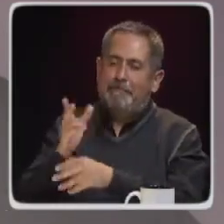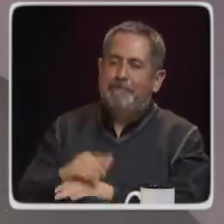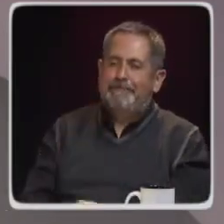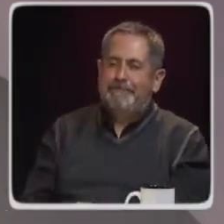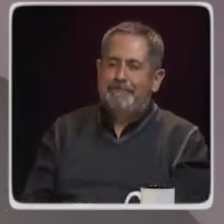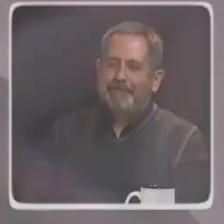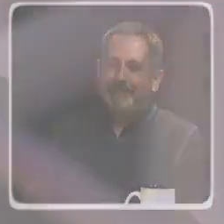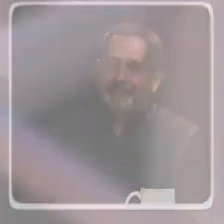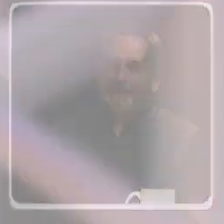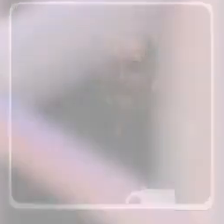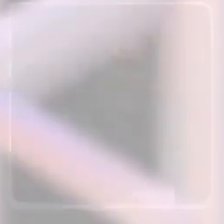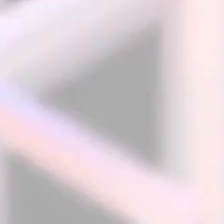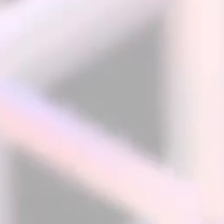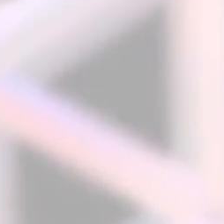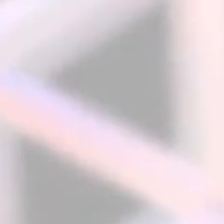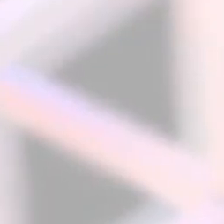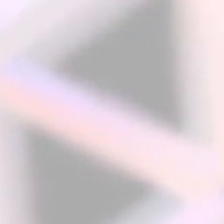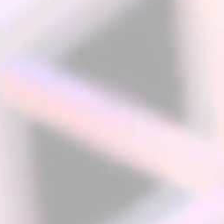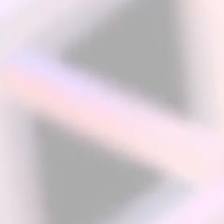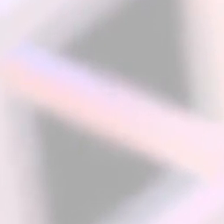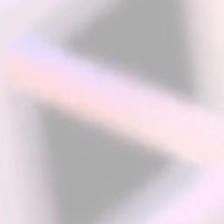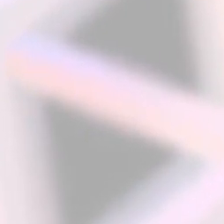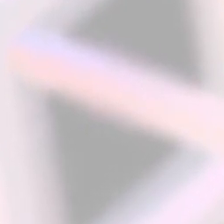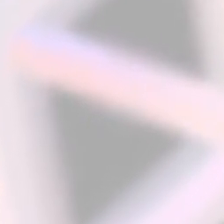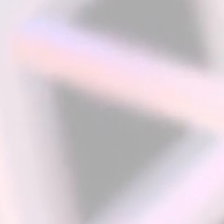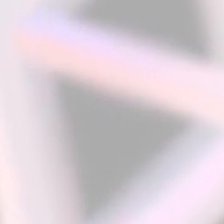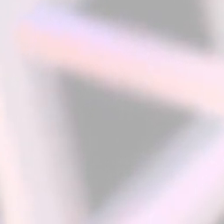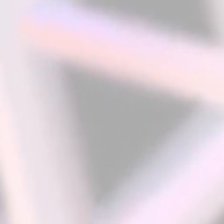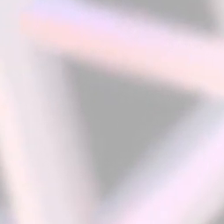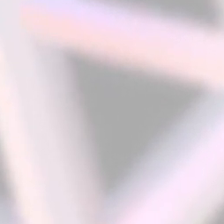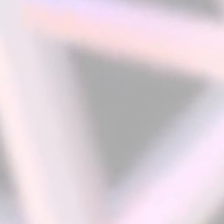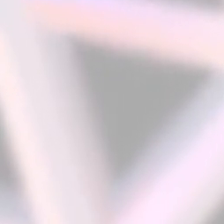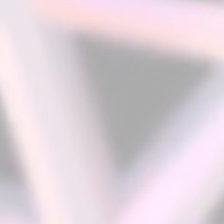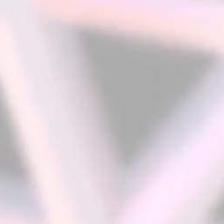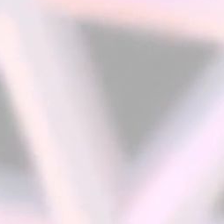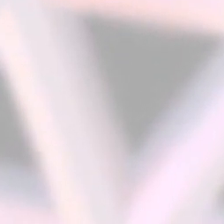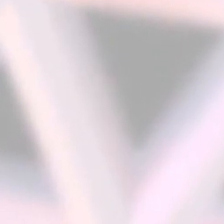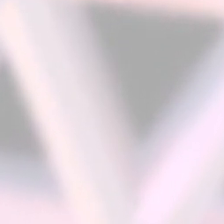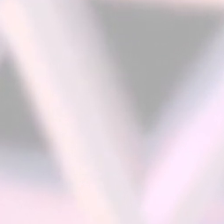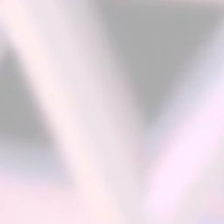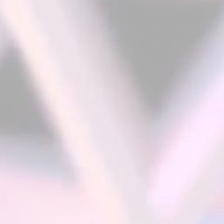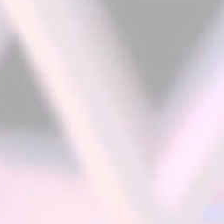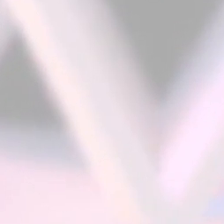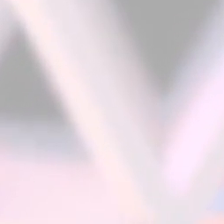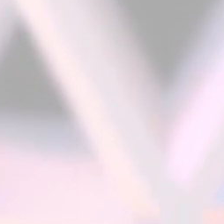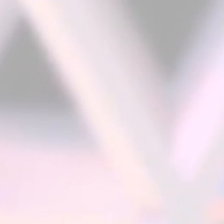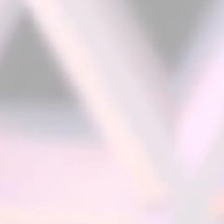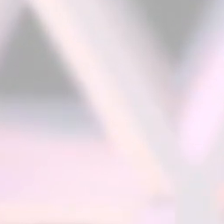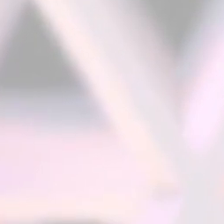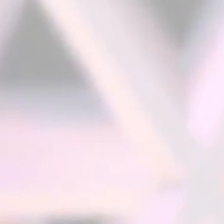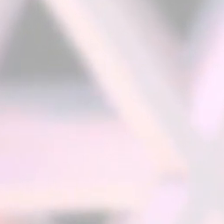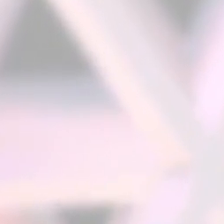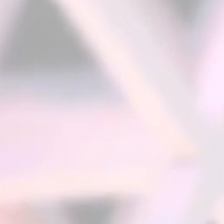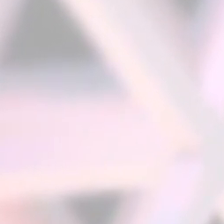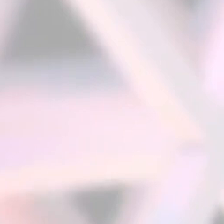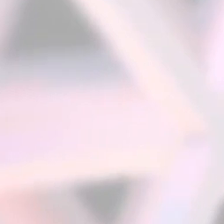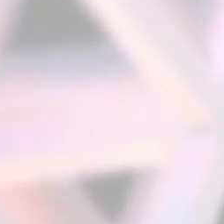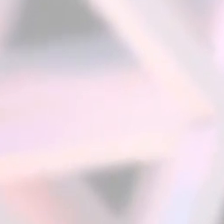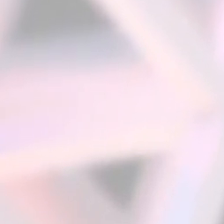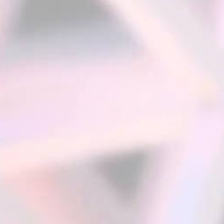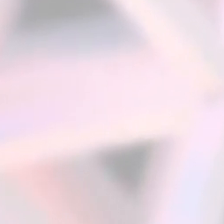transversal. Es decir, exactamente, claro. en el de administración, ¿no? Entonces, de la Cámara, que debiera tener los recursos para que los diputados